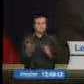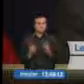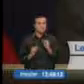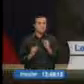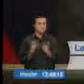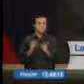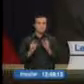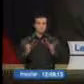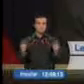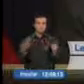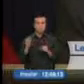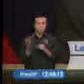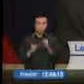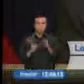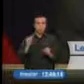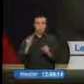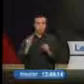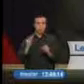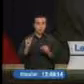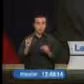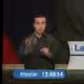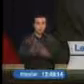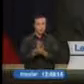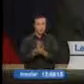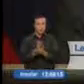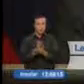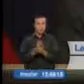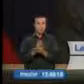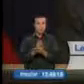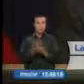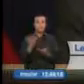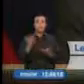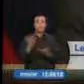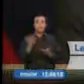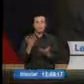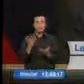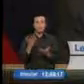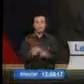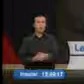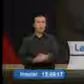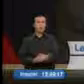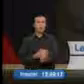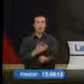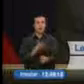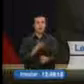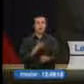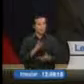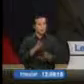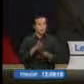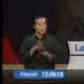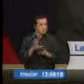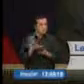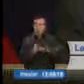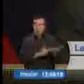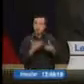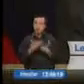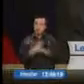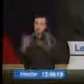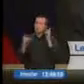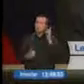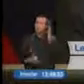toda la gente va a ir abandonando su comportamiento vejuno y va a empezar a respirar verdaderamente esta libertad nueva,